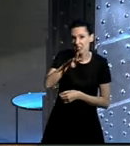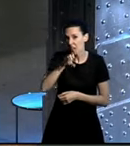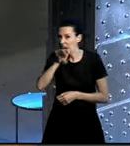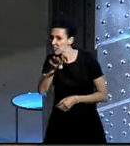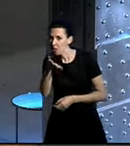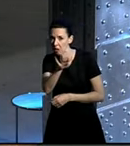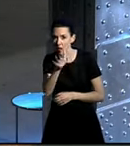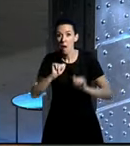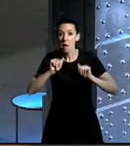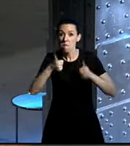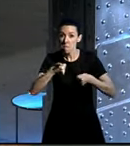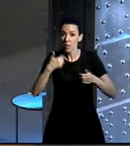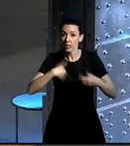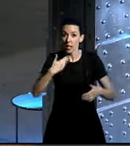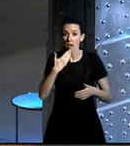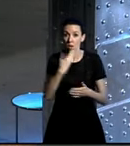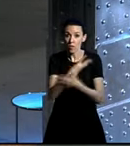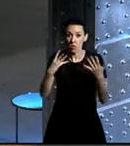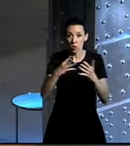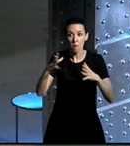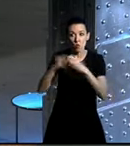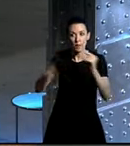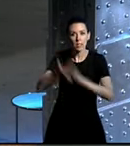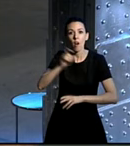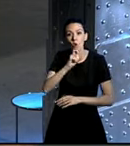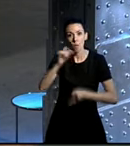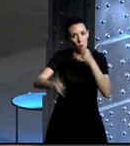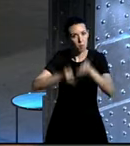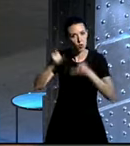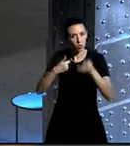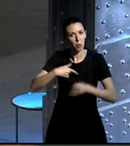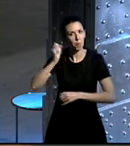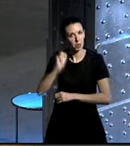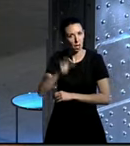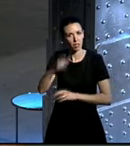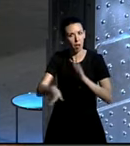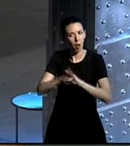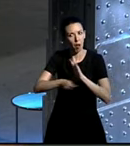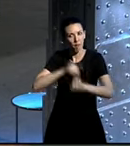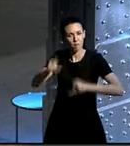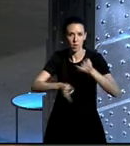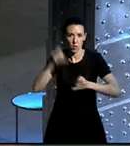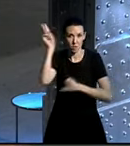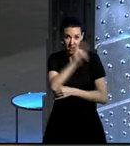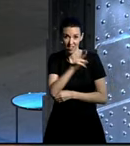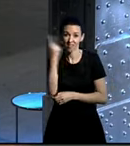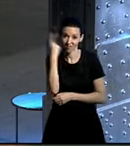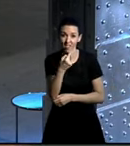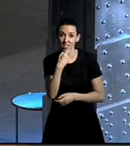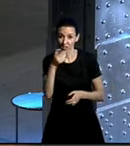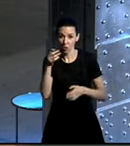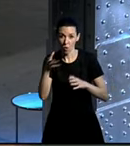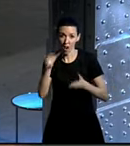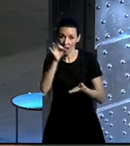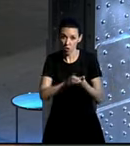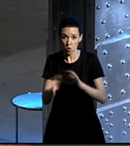Pero desde que tuve 19 y empecé a llegar a la facultad en bici, desde entonces más o menos he ido bastante en bici por la ciudad de Madrid. Que tú has dicho que no es una ciudad para bicis y